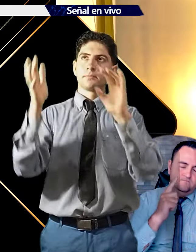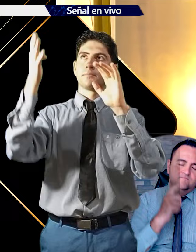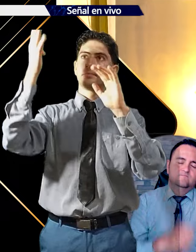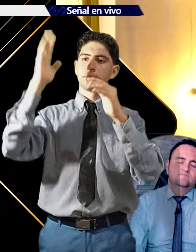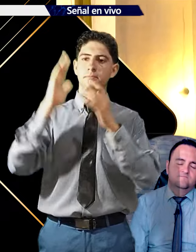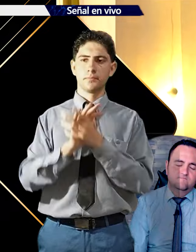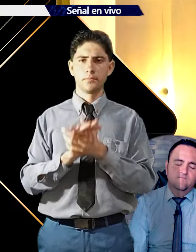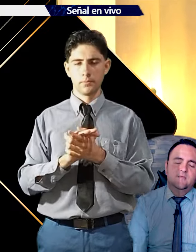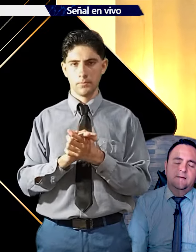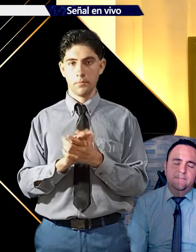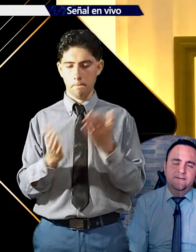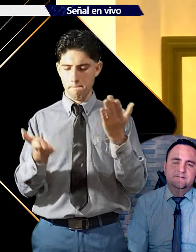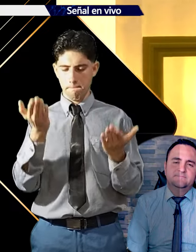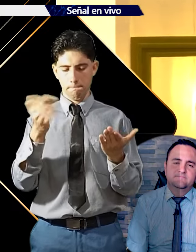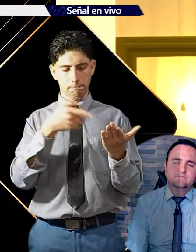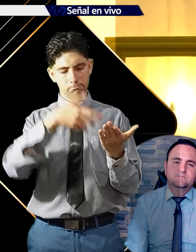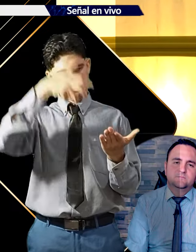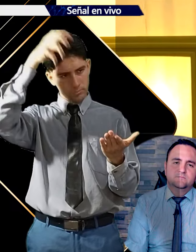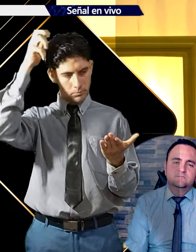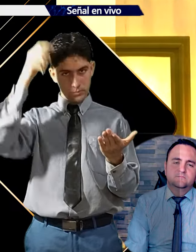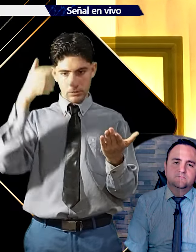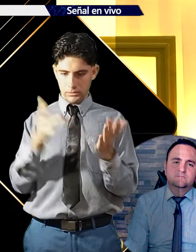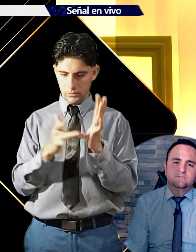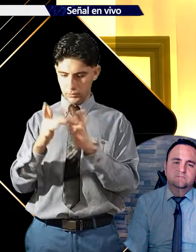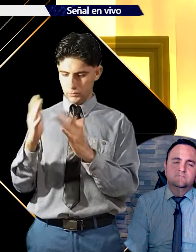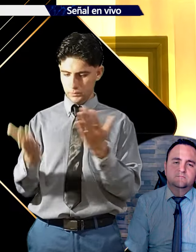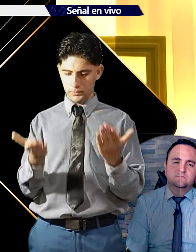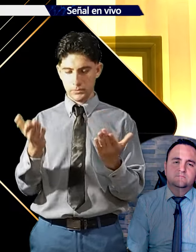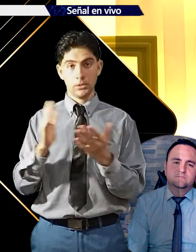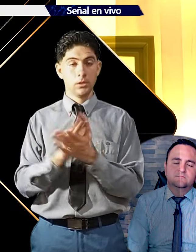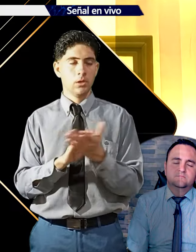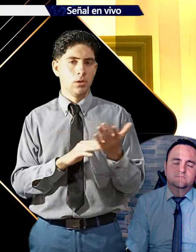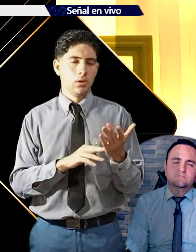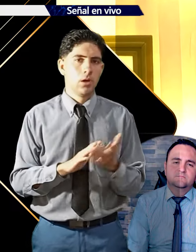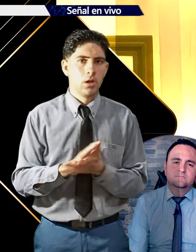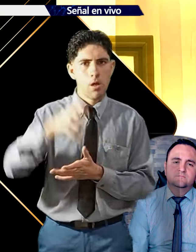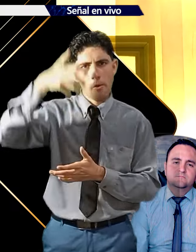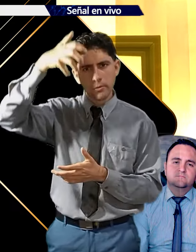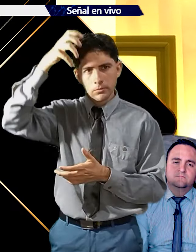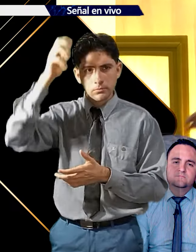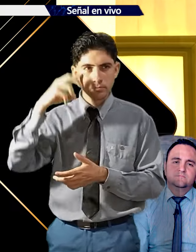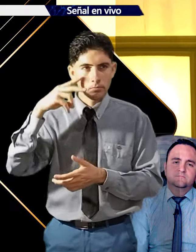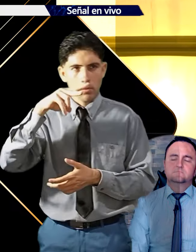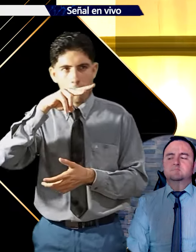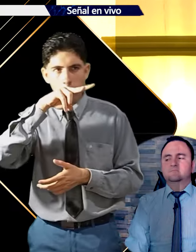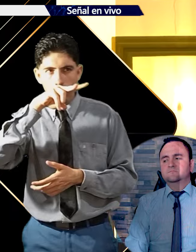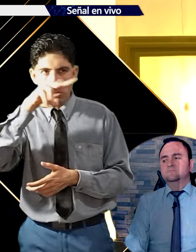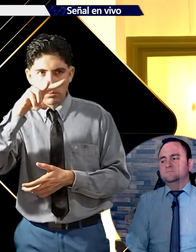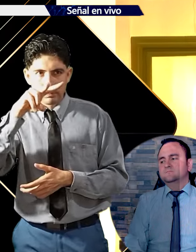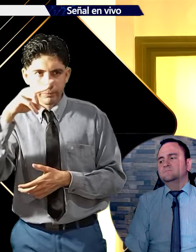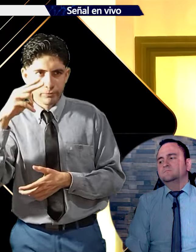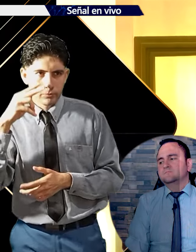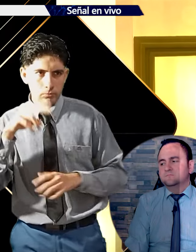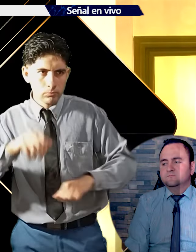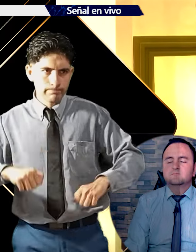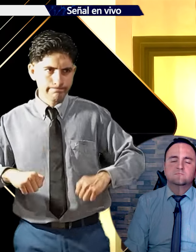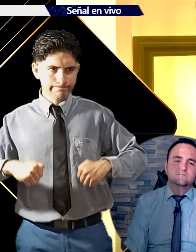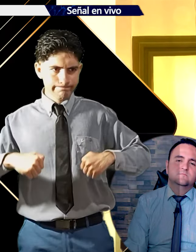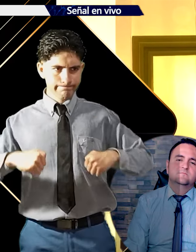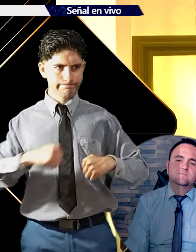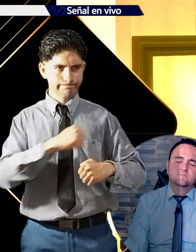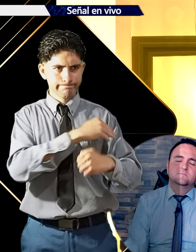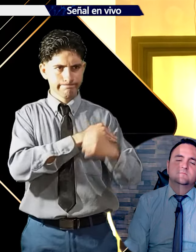Dios. Digamos gloria a Dios. Como el león de la tribu de Judá. Y entonces la presa se la colocaron bien adelante. Y